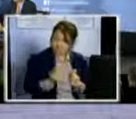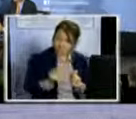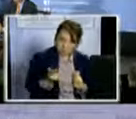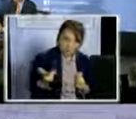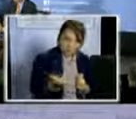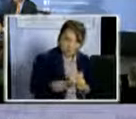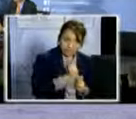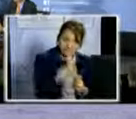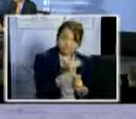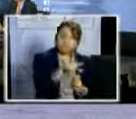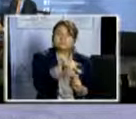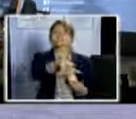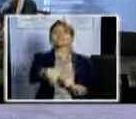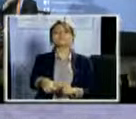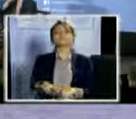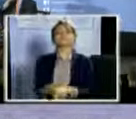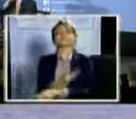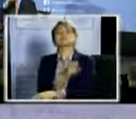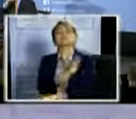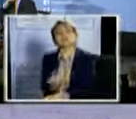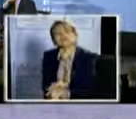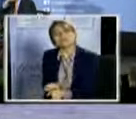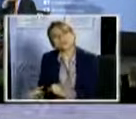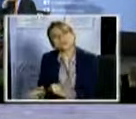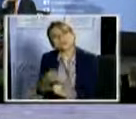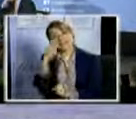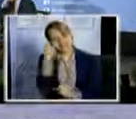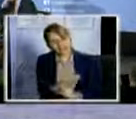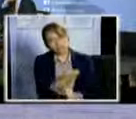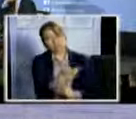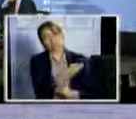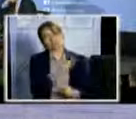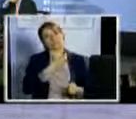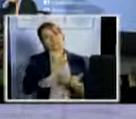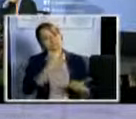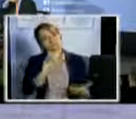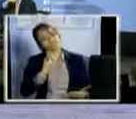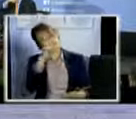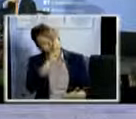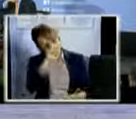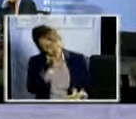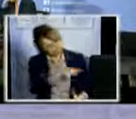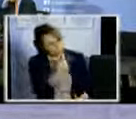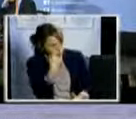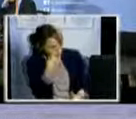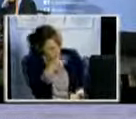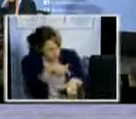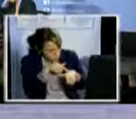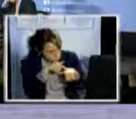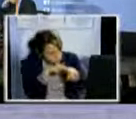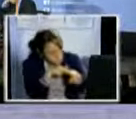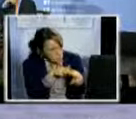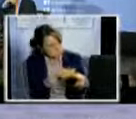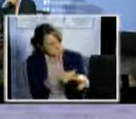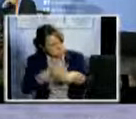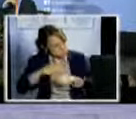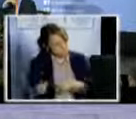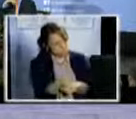preguntarles, y de cara al mundo decirles, pues, ¿para qué quieres ese asiento? ¿Para qué quieres seguir manteniendo ese